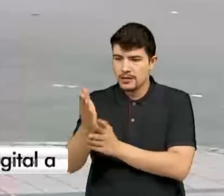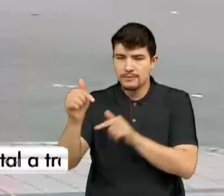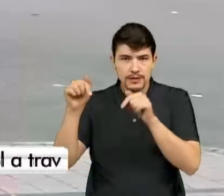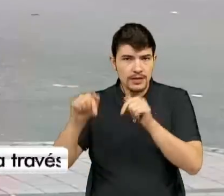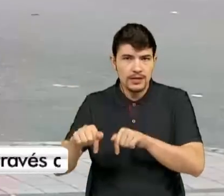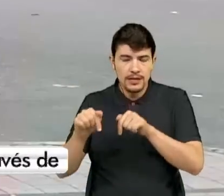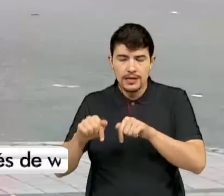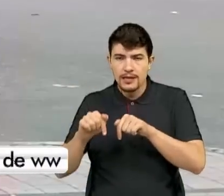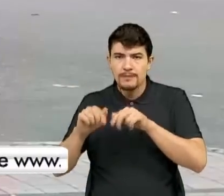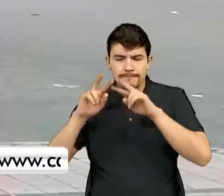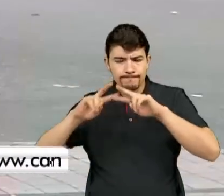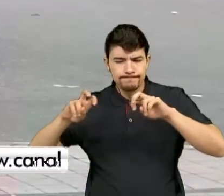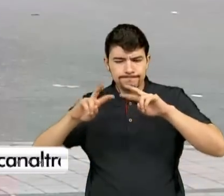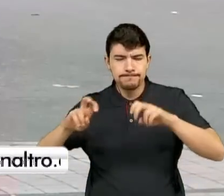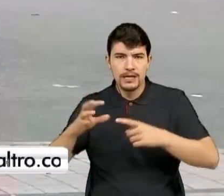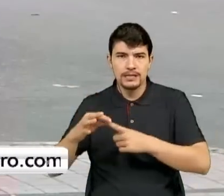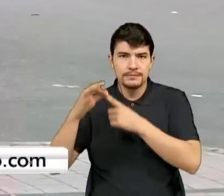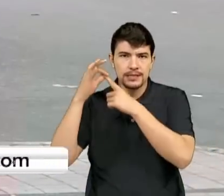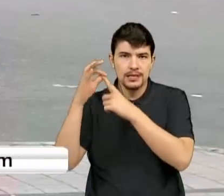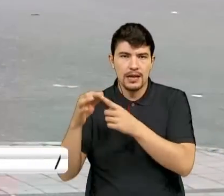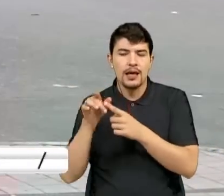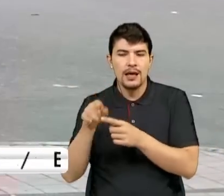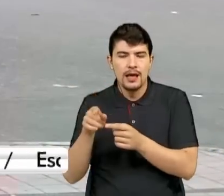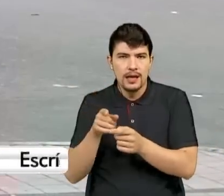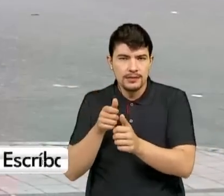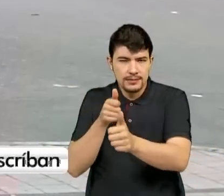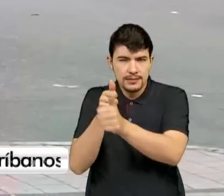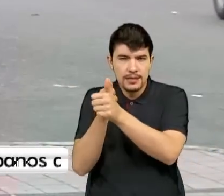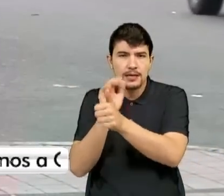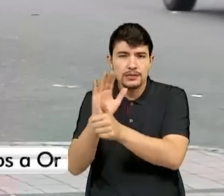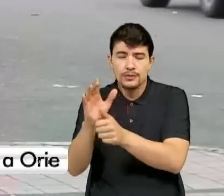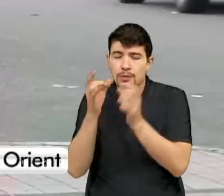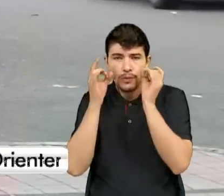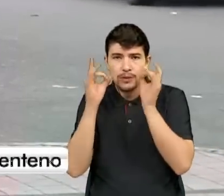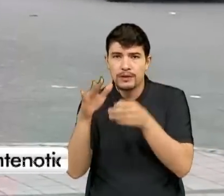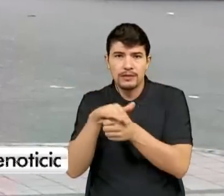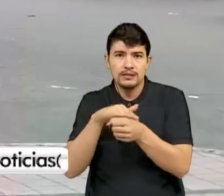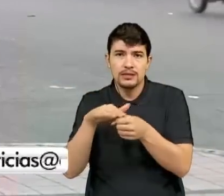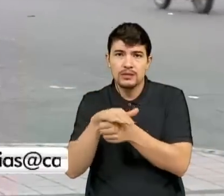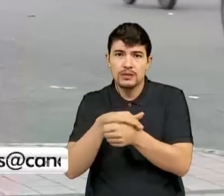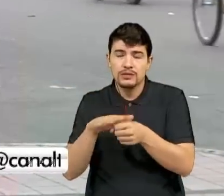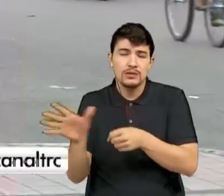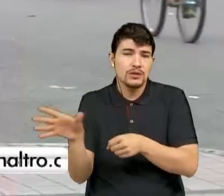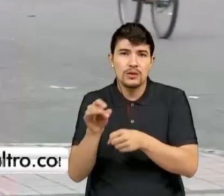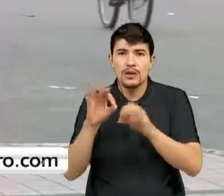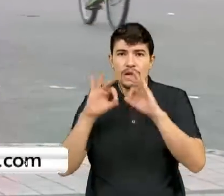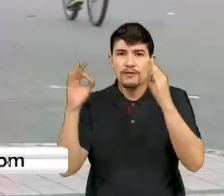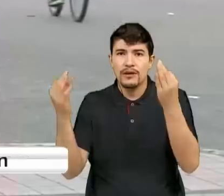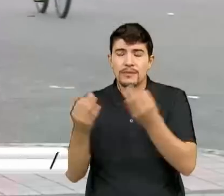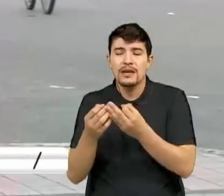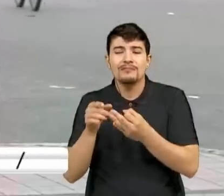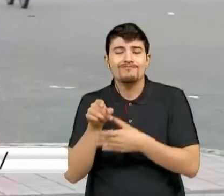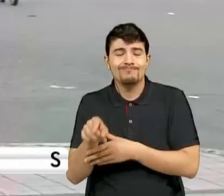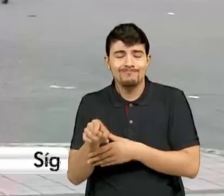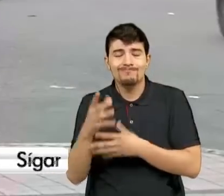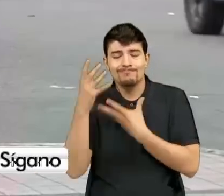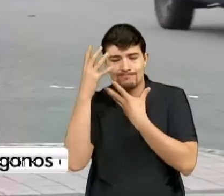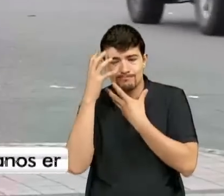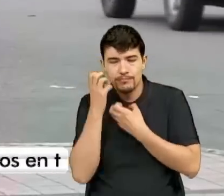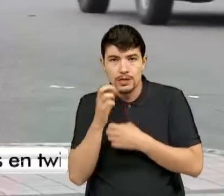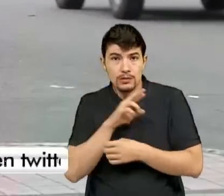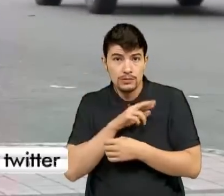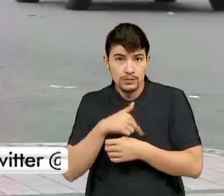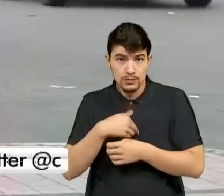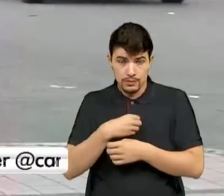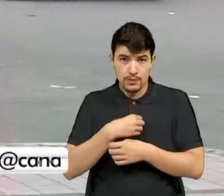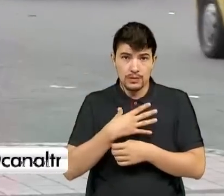haciendo el cubrimiento especial y el seguimiento a este escalofriante caso que enluta a toda una familia en el municipio de Aguachica. Pues tuvimos la oportunidad